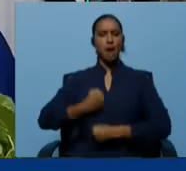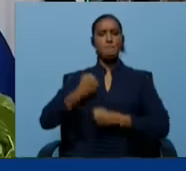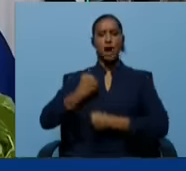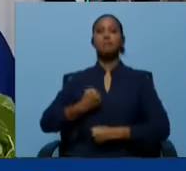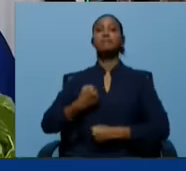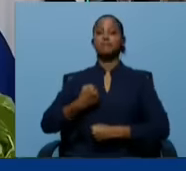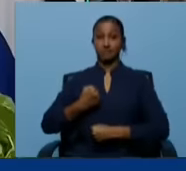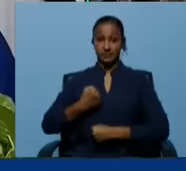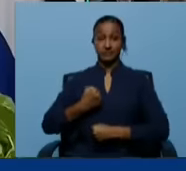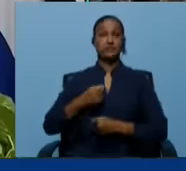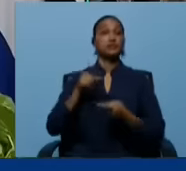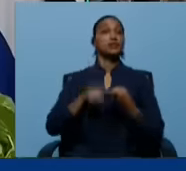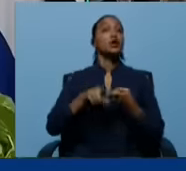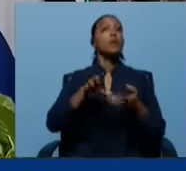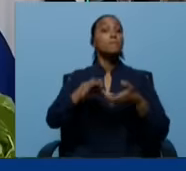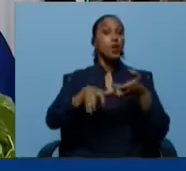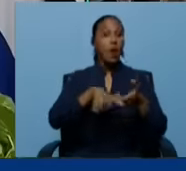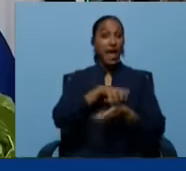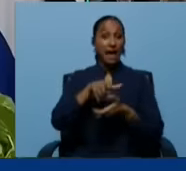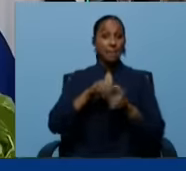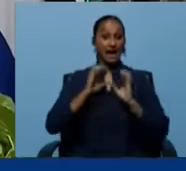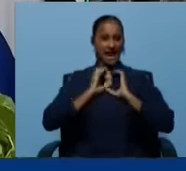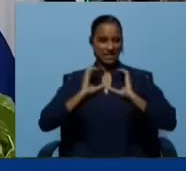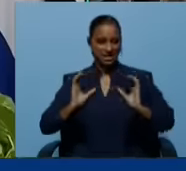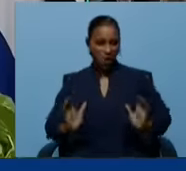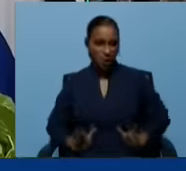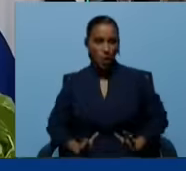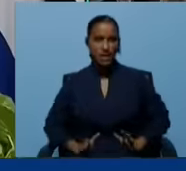católicos, cristianos, manipulados